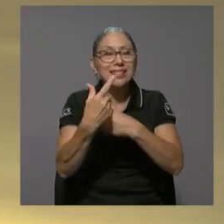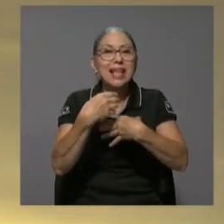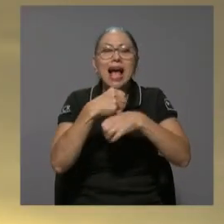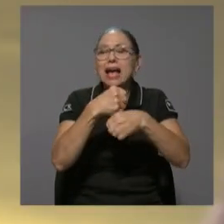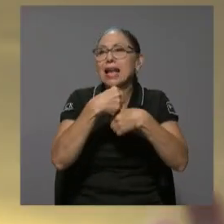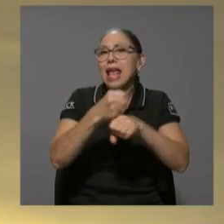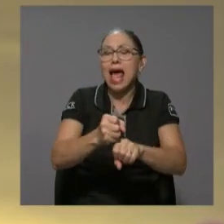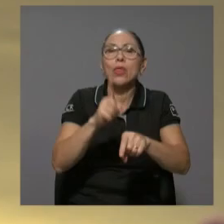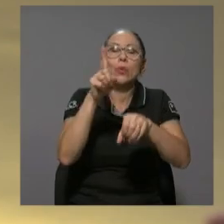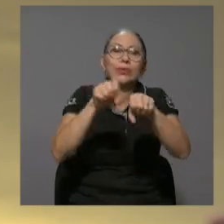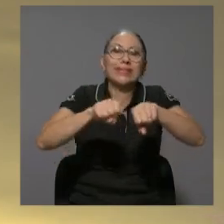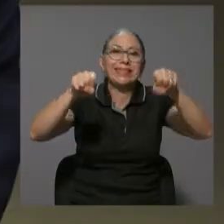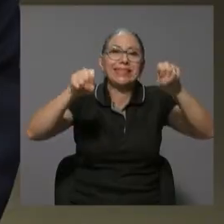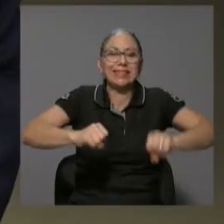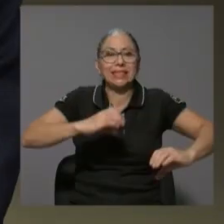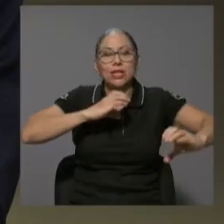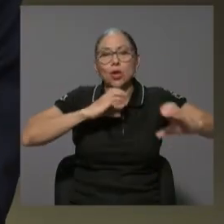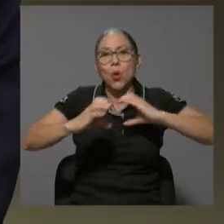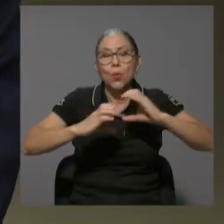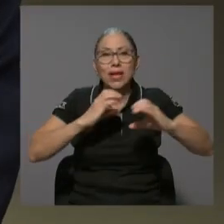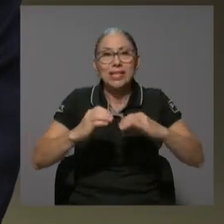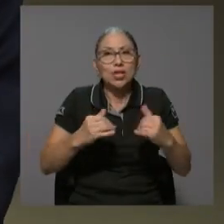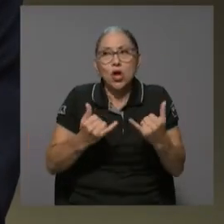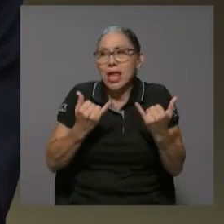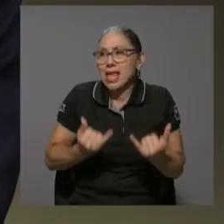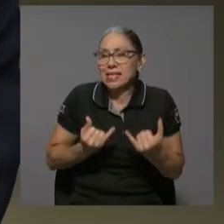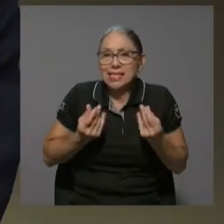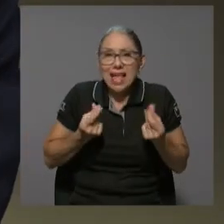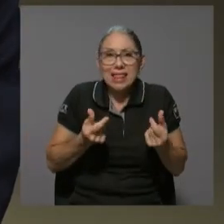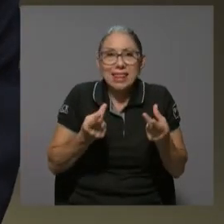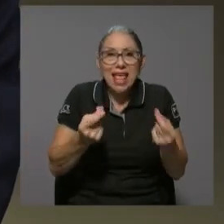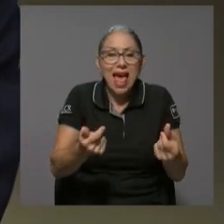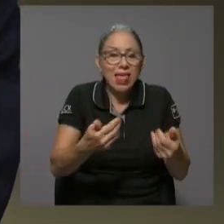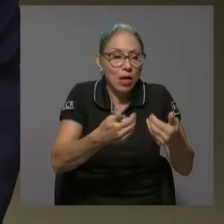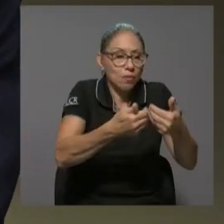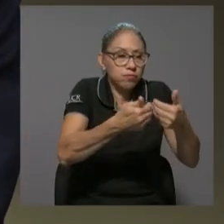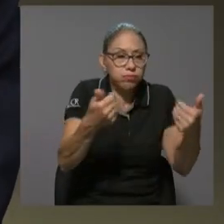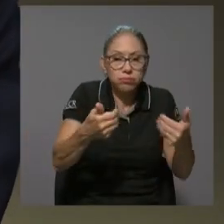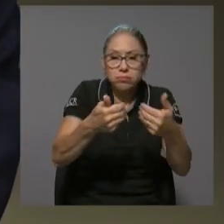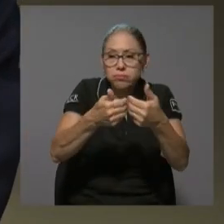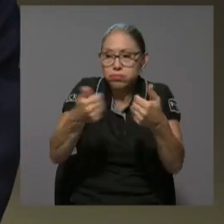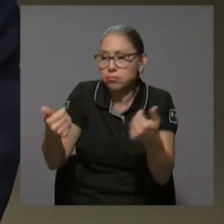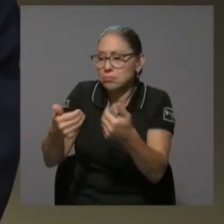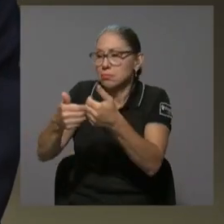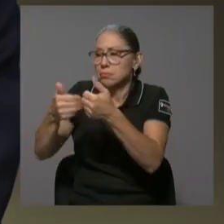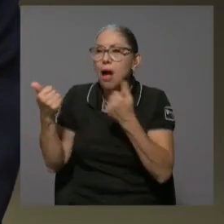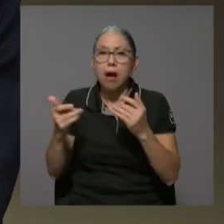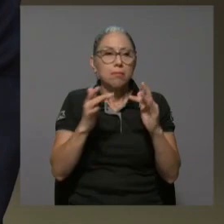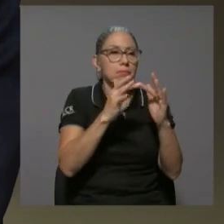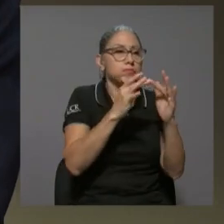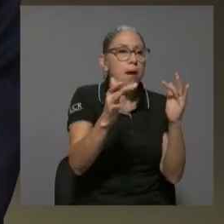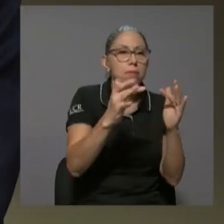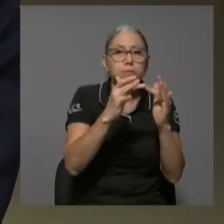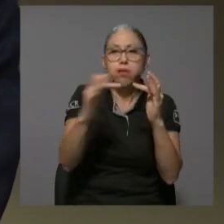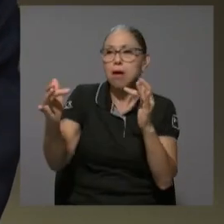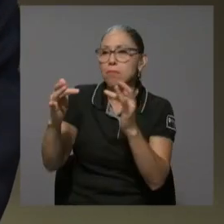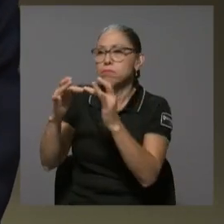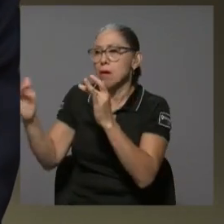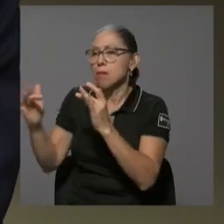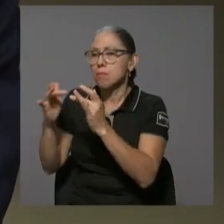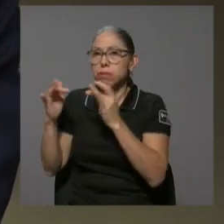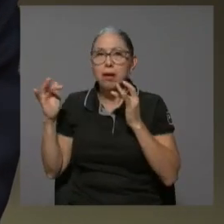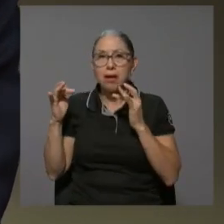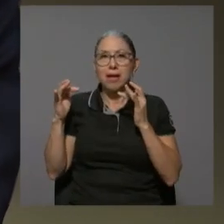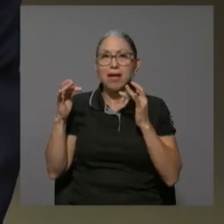comunicación instantánea, desmembrada, desarticulada, orgánica, que permite